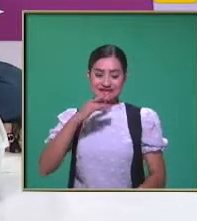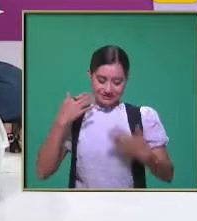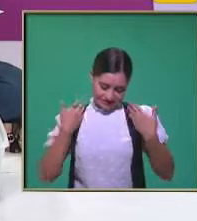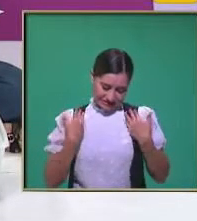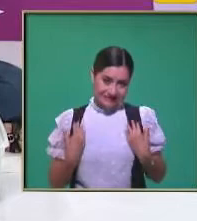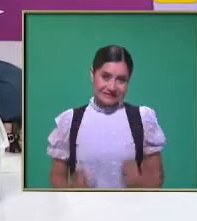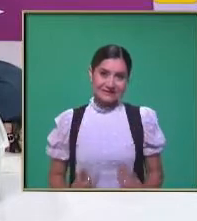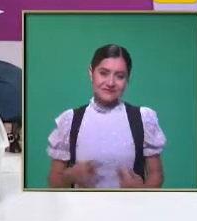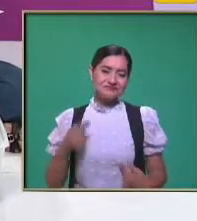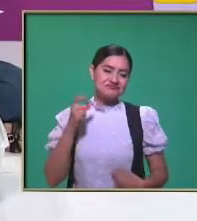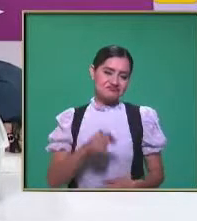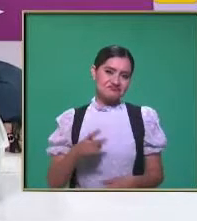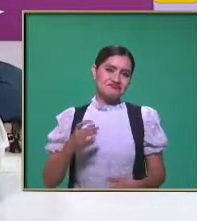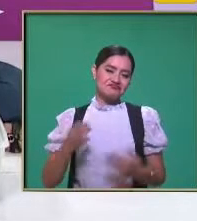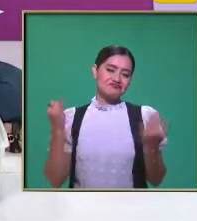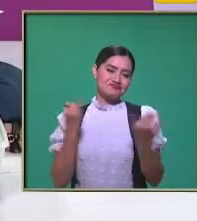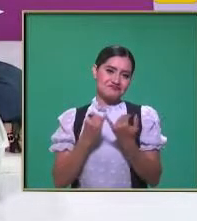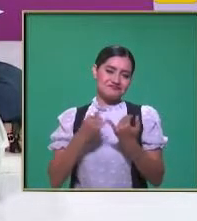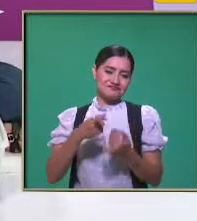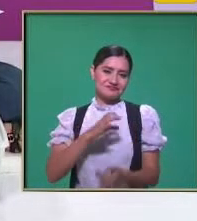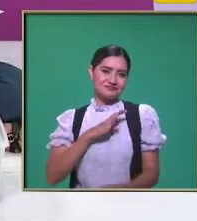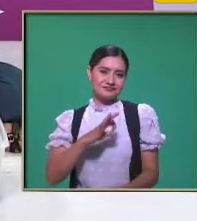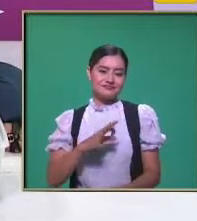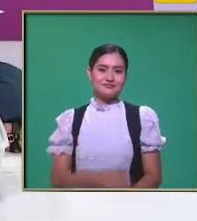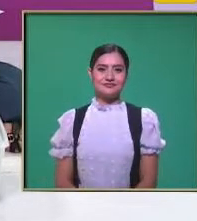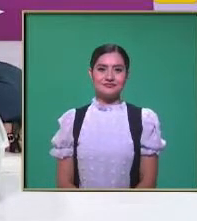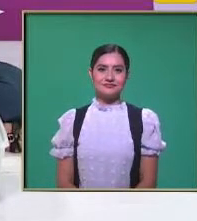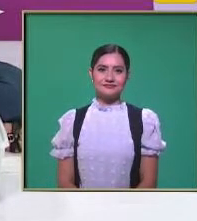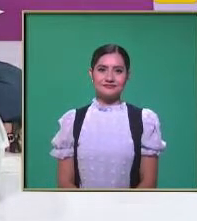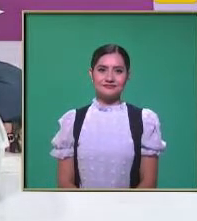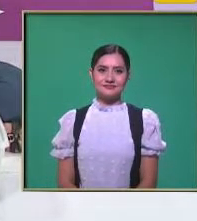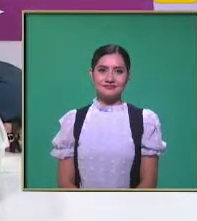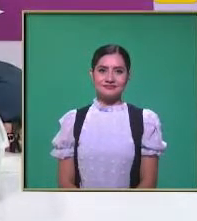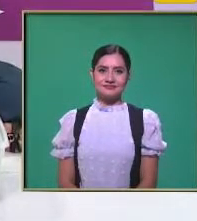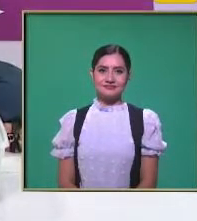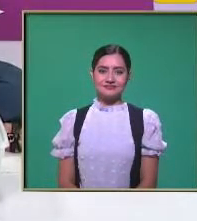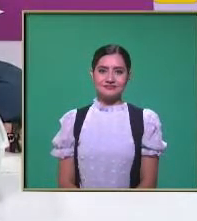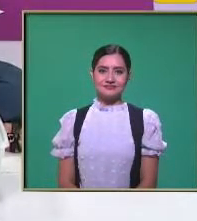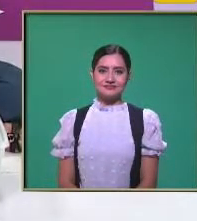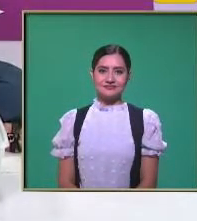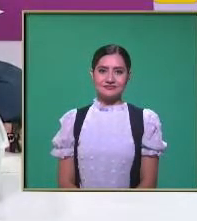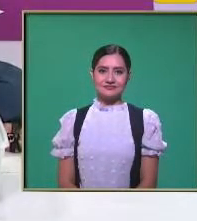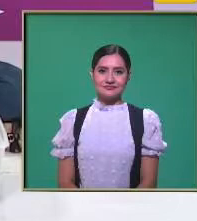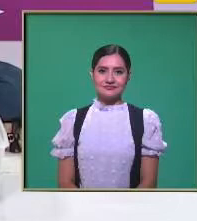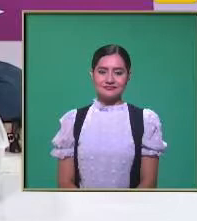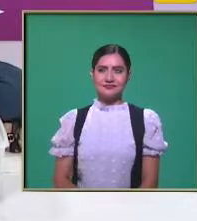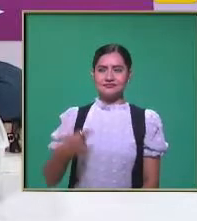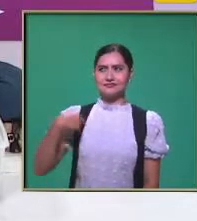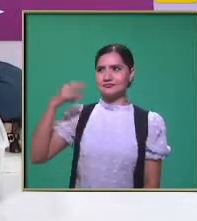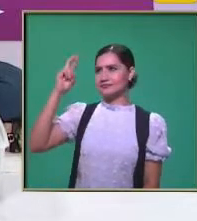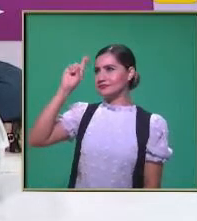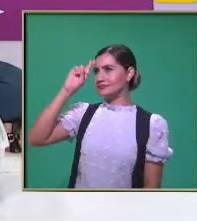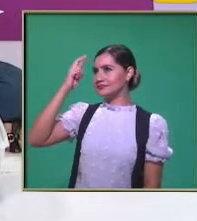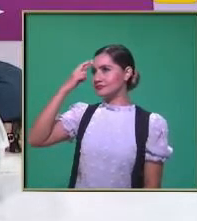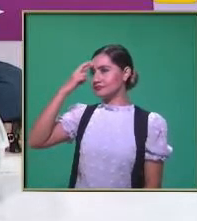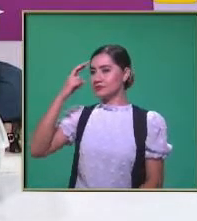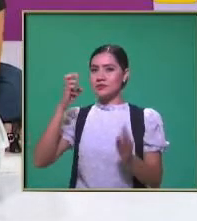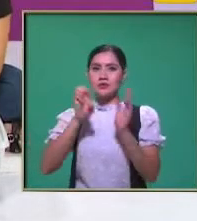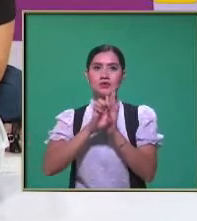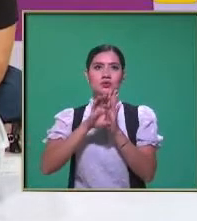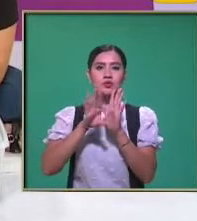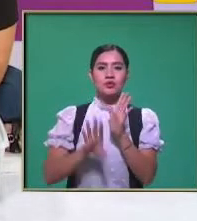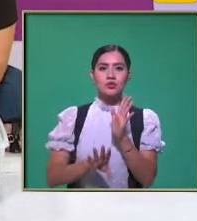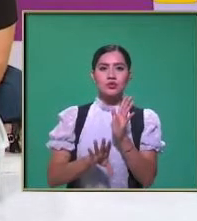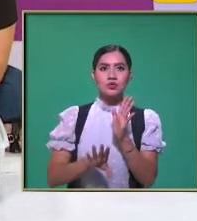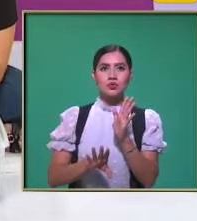Es lo más divertido. Contábamos alguna anécdota también cuando comenzamos a jugar con el lodo, que yo recuerdo mucho una vez, nosotros vamos